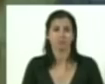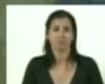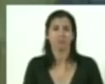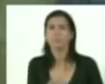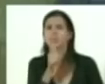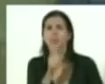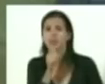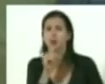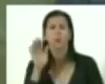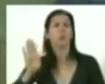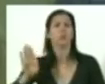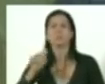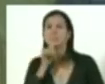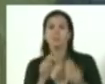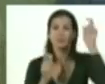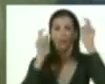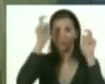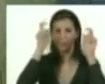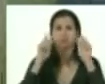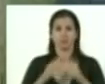Juró Chávez